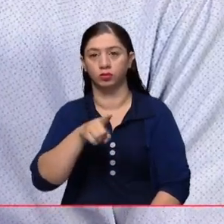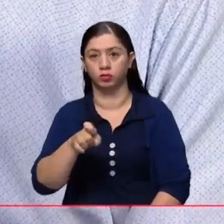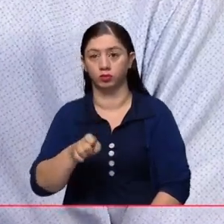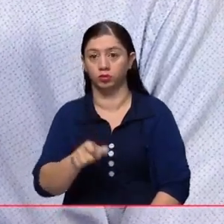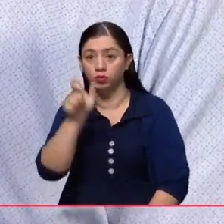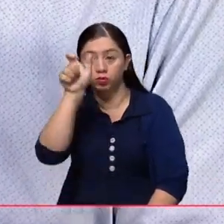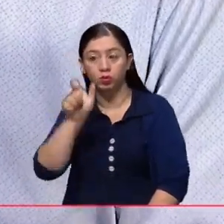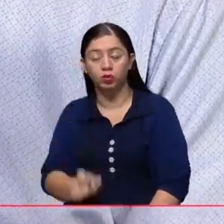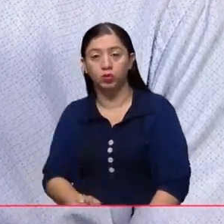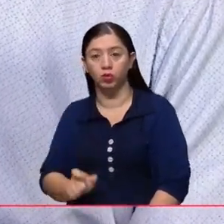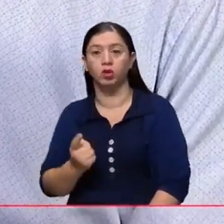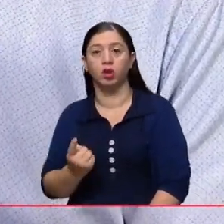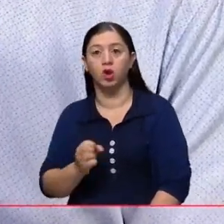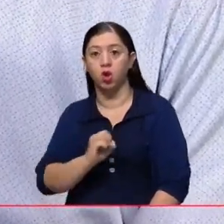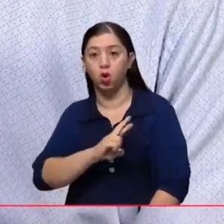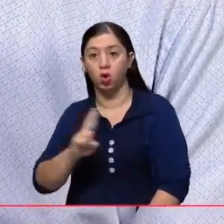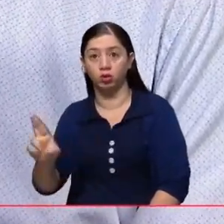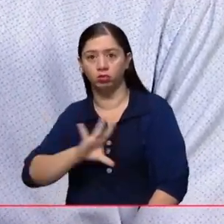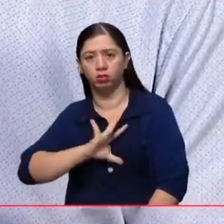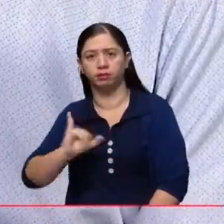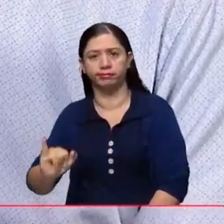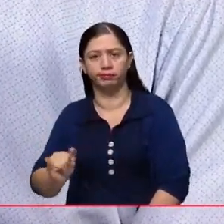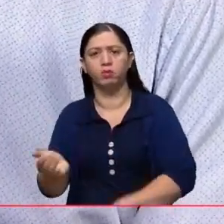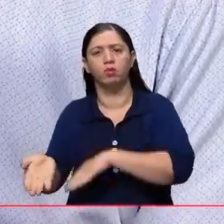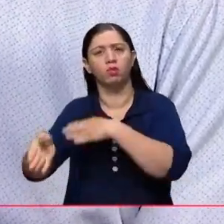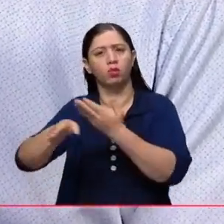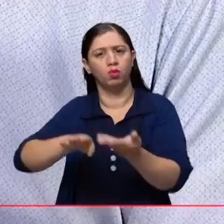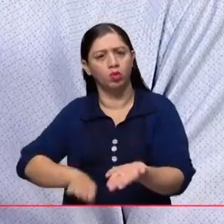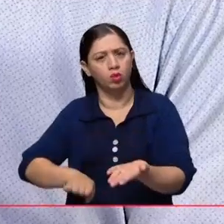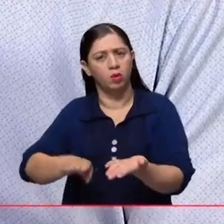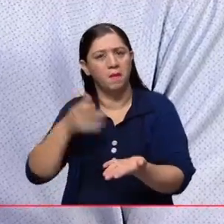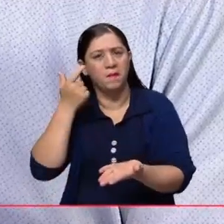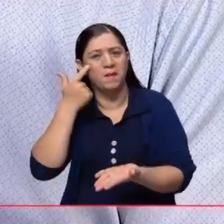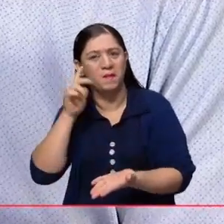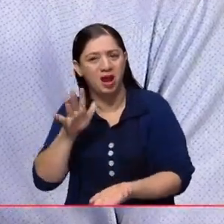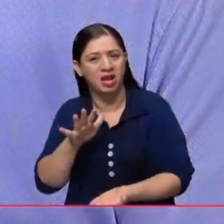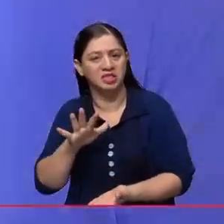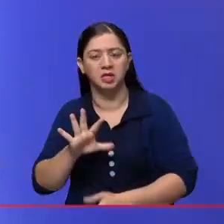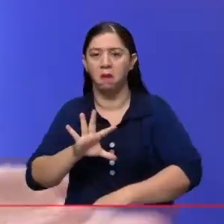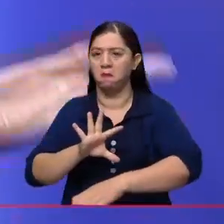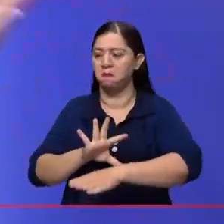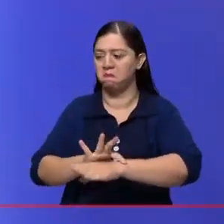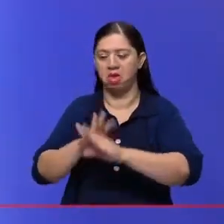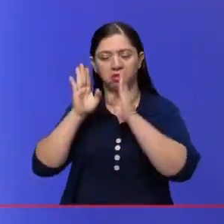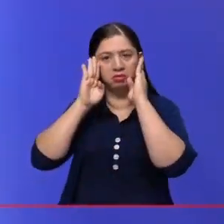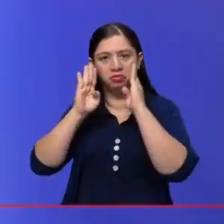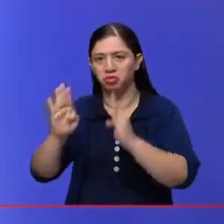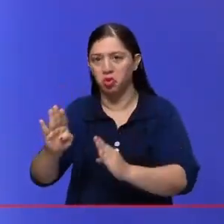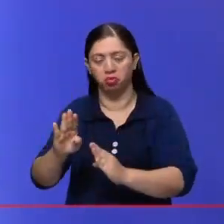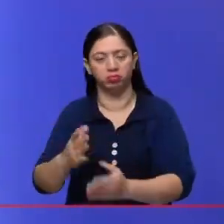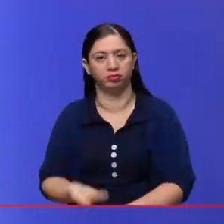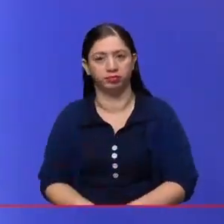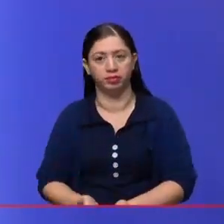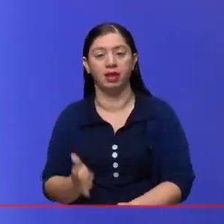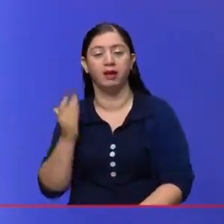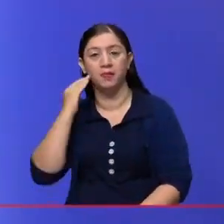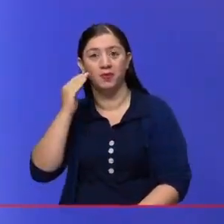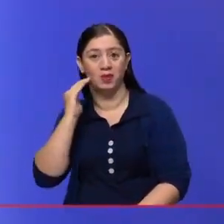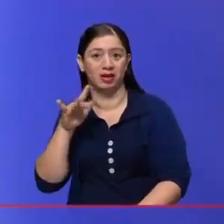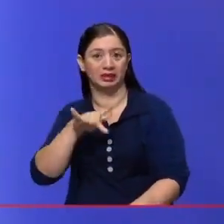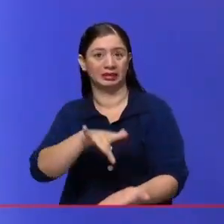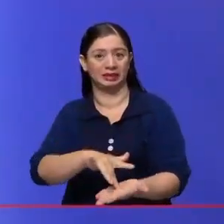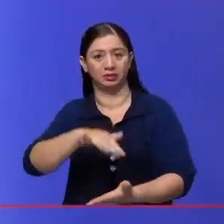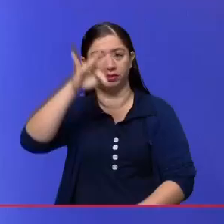Un habitante del oriente de Cali habría fallecido por una presunta negligencia médica. Resulta que ella llegó a un